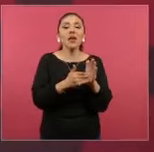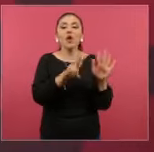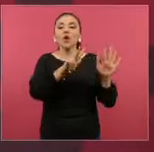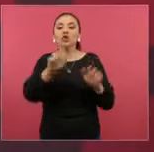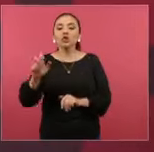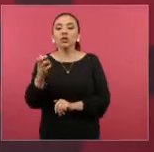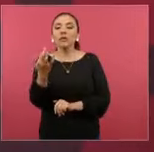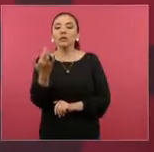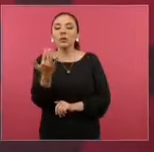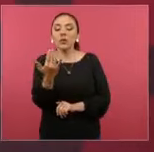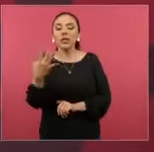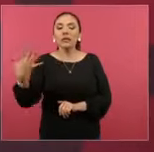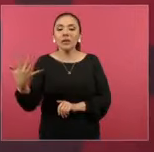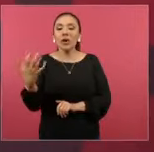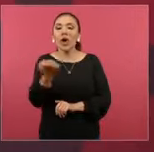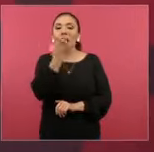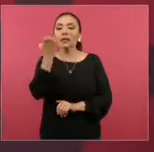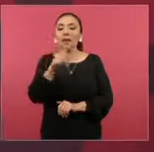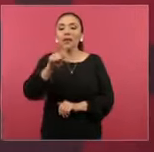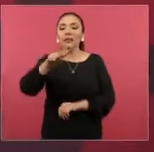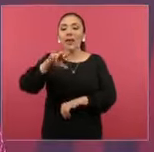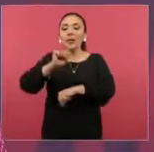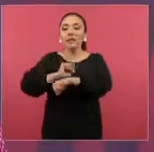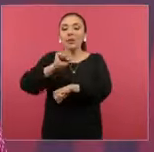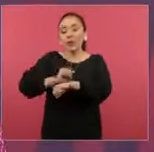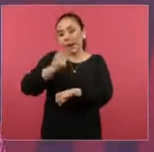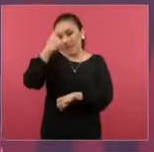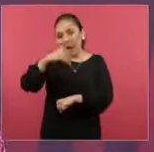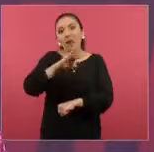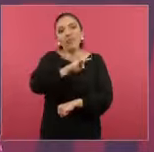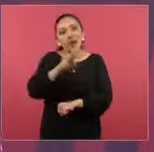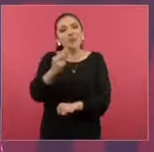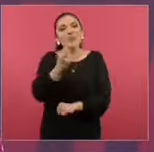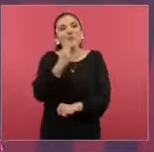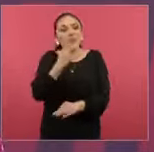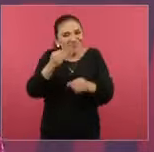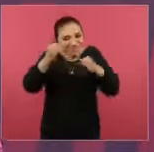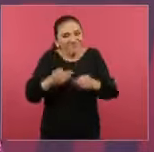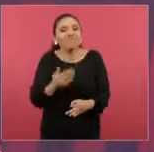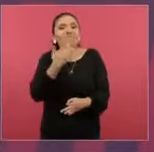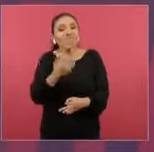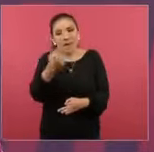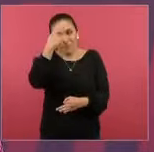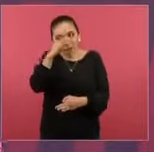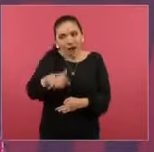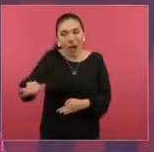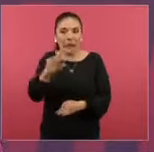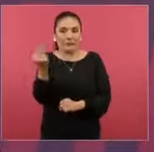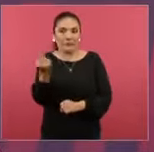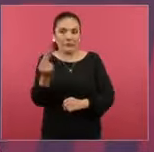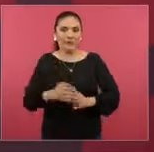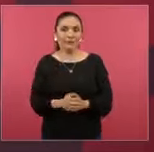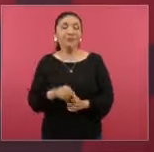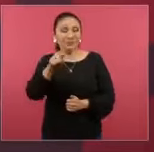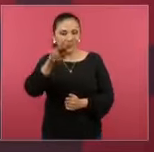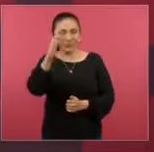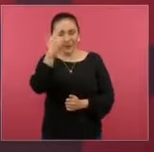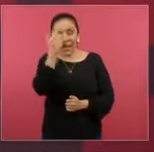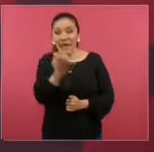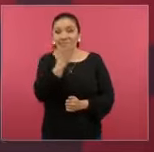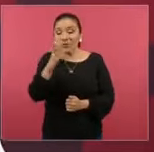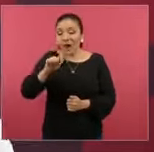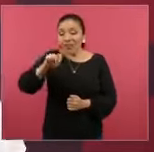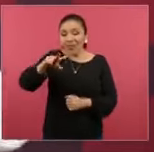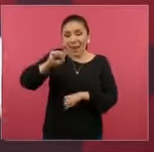18.855 telesecundarias para que estén en condiciones de ser utilizadas como lo que se necesita. Recuerden que cuando hablamos de